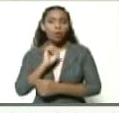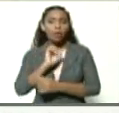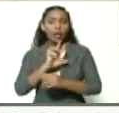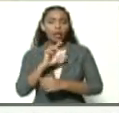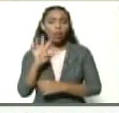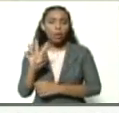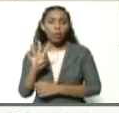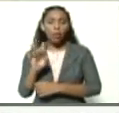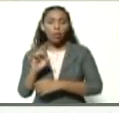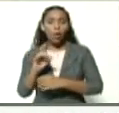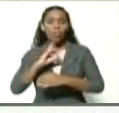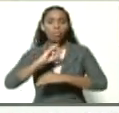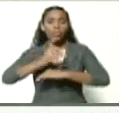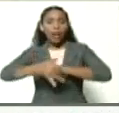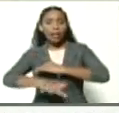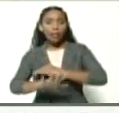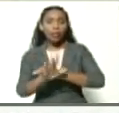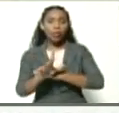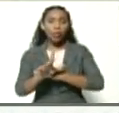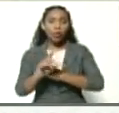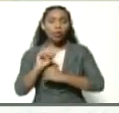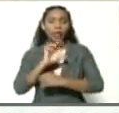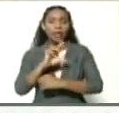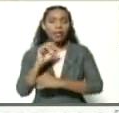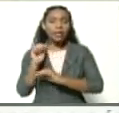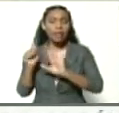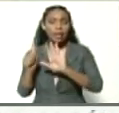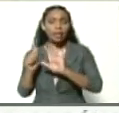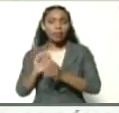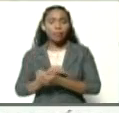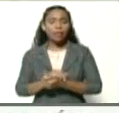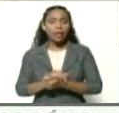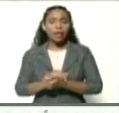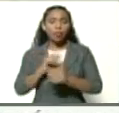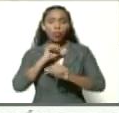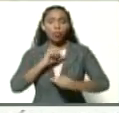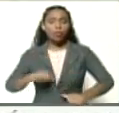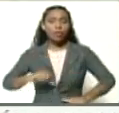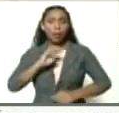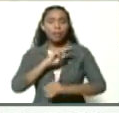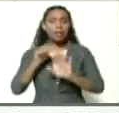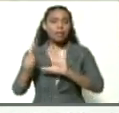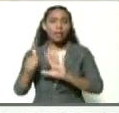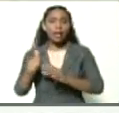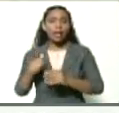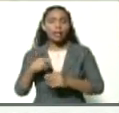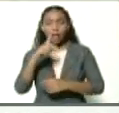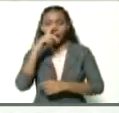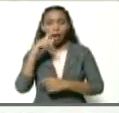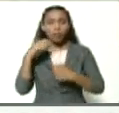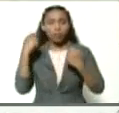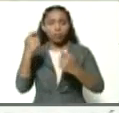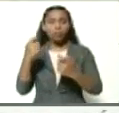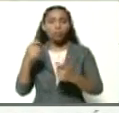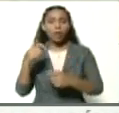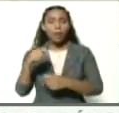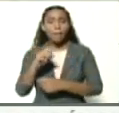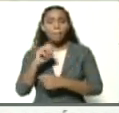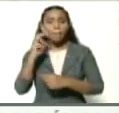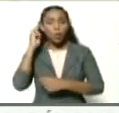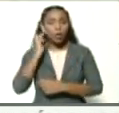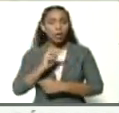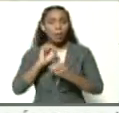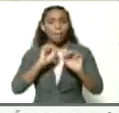Macuro 27, Portuguesa 26, Apure 26, Cojedes 26, Bolívar